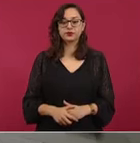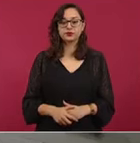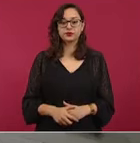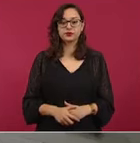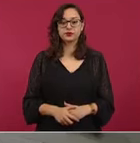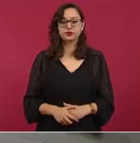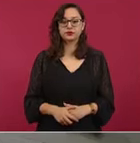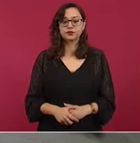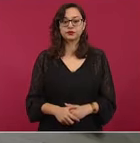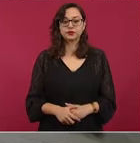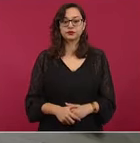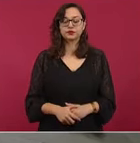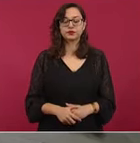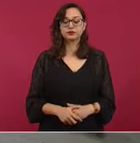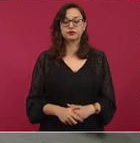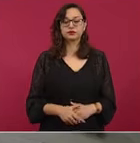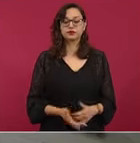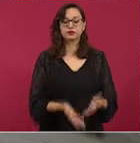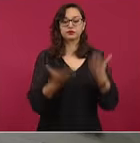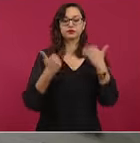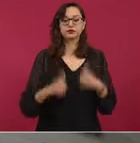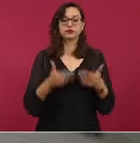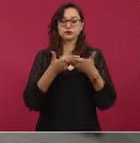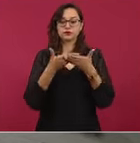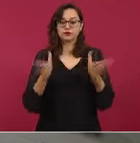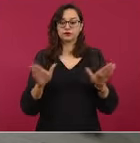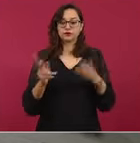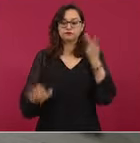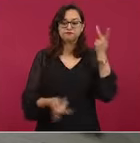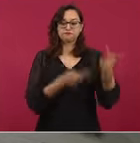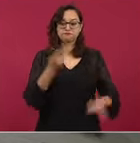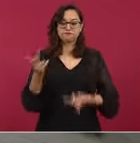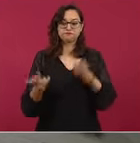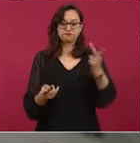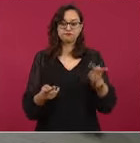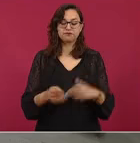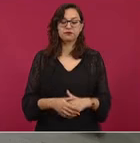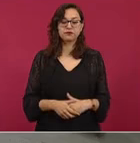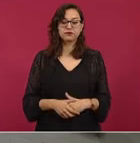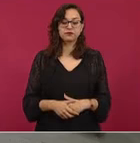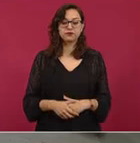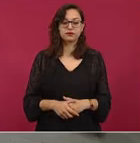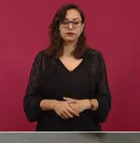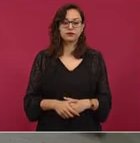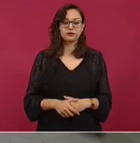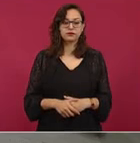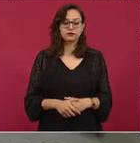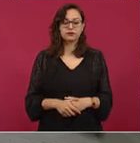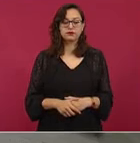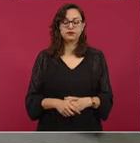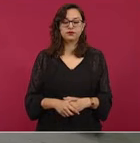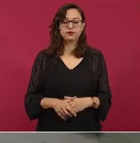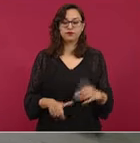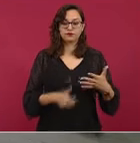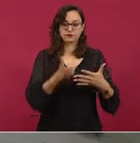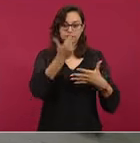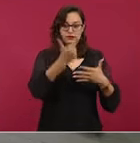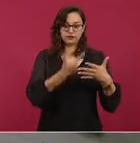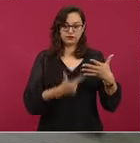Muy bien, vamos a abrir para preguntas y respuestas. Hay una lista